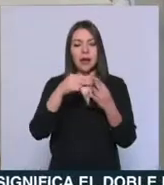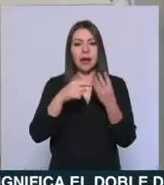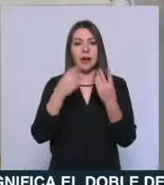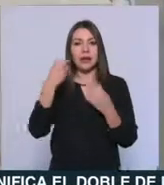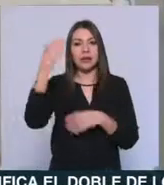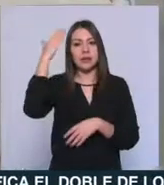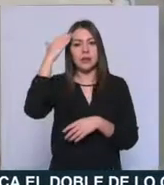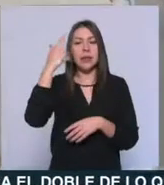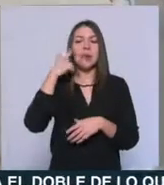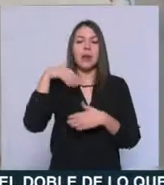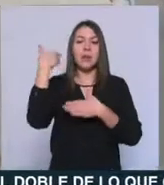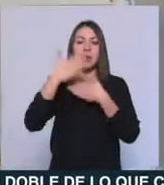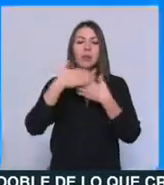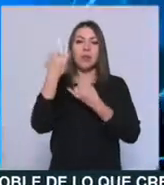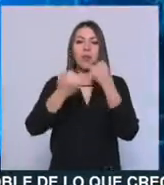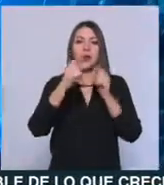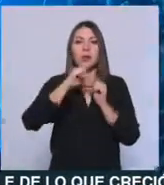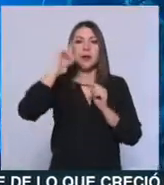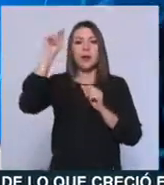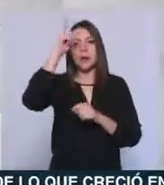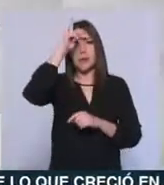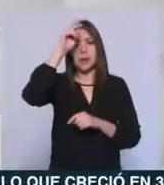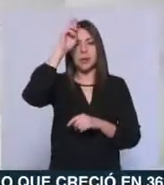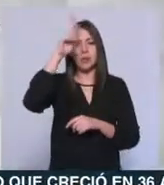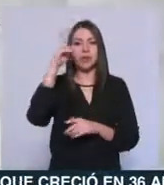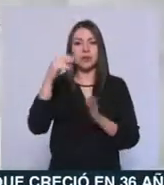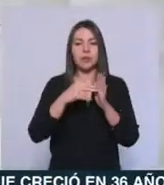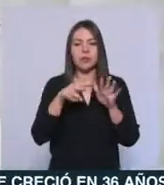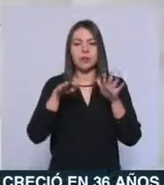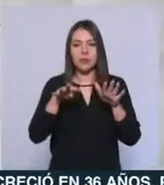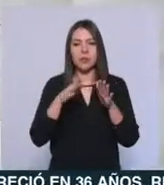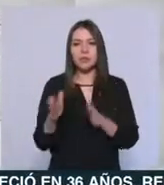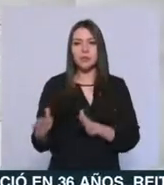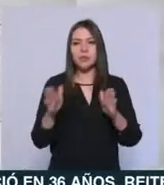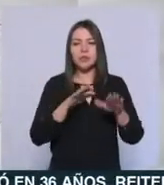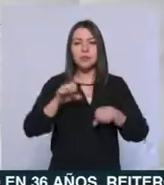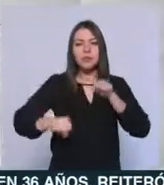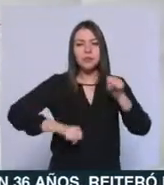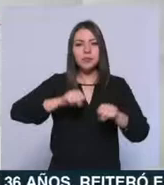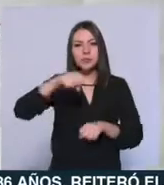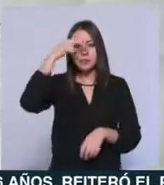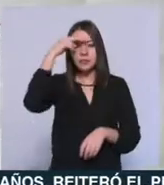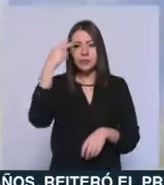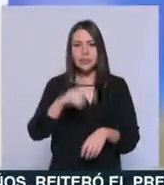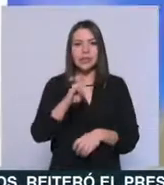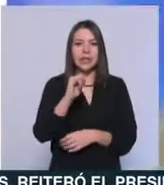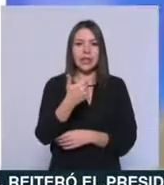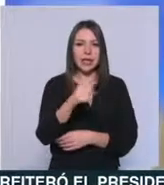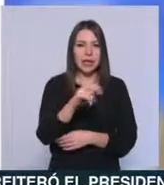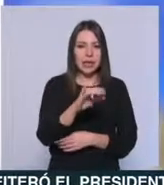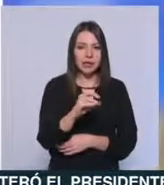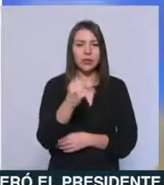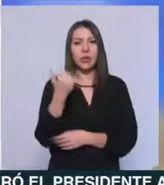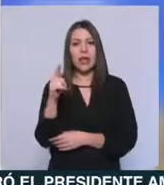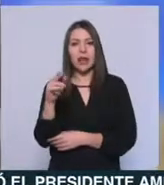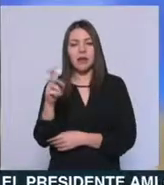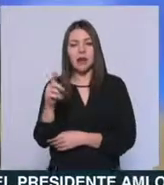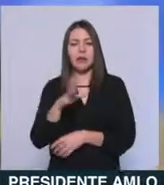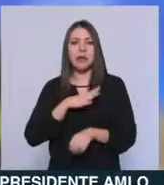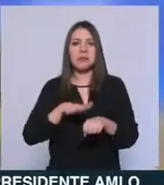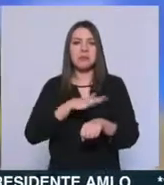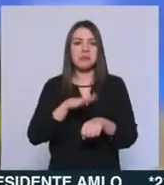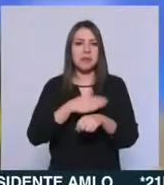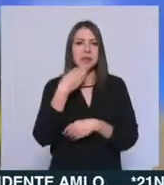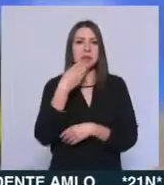Juegos Panamericanos de Lima 2019. Los ciclistas mexicanos Ignacio Sarabia y Alfredo Aguirre obtuvieron resultados importantes